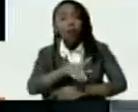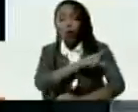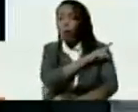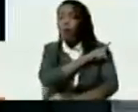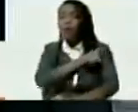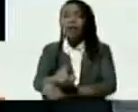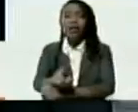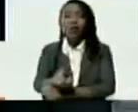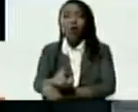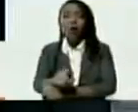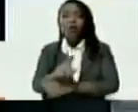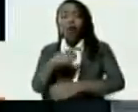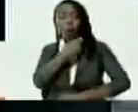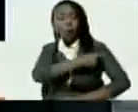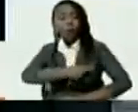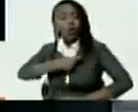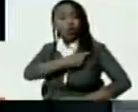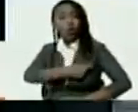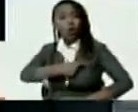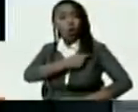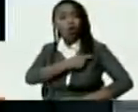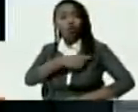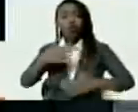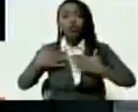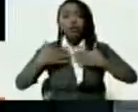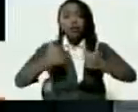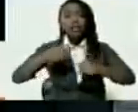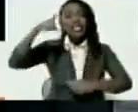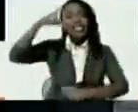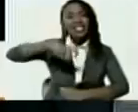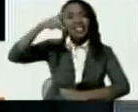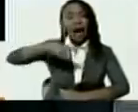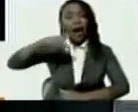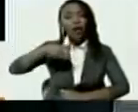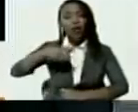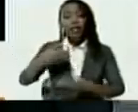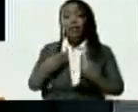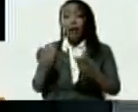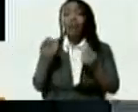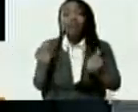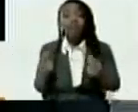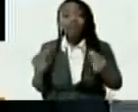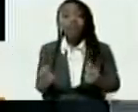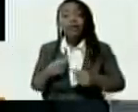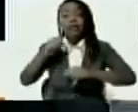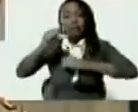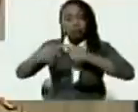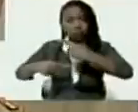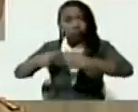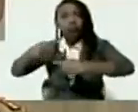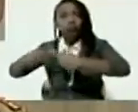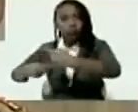cumplimiento de los protocolos sanitarios necesarios que se van activando día a día. Así que en unión